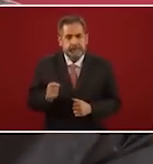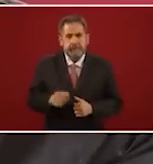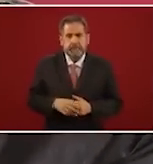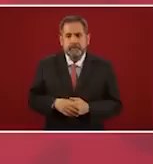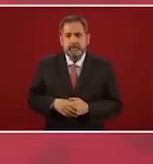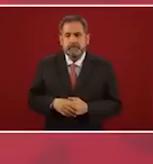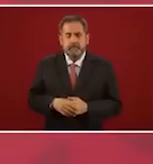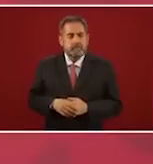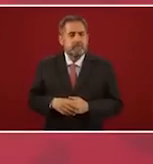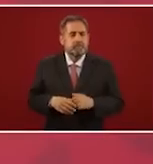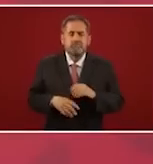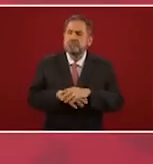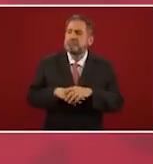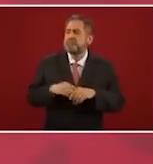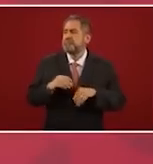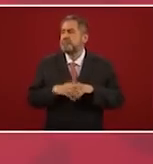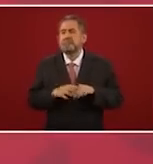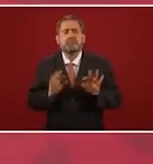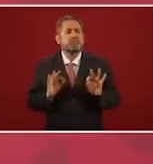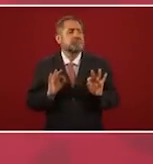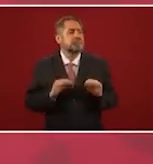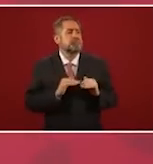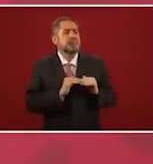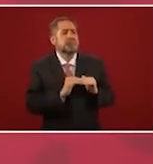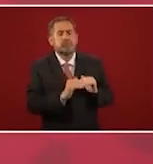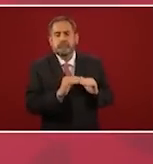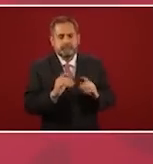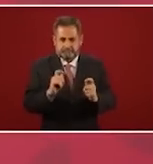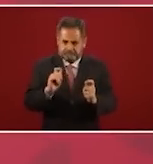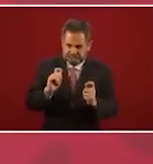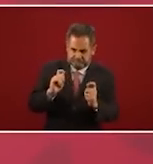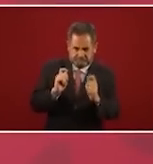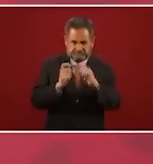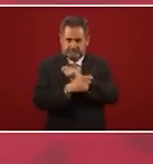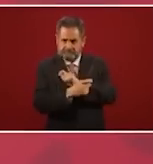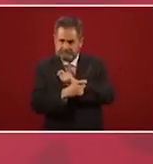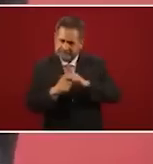ese statu quo. Una transformación es una revolución,